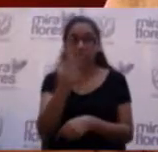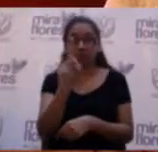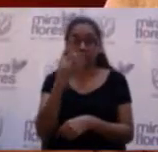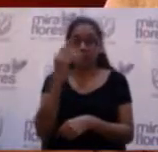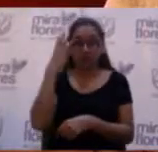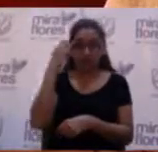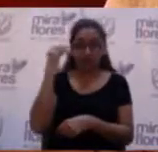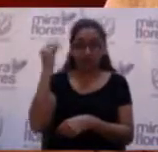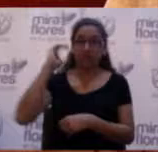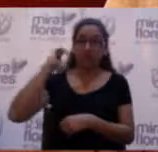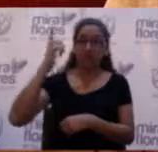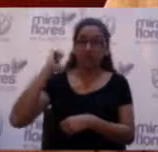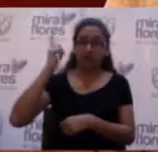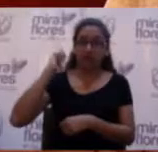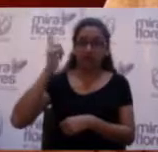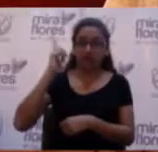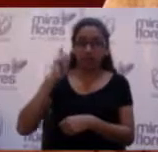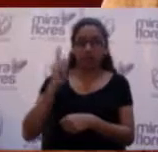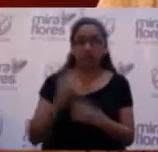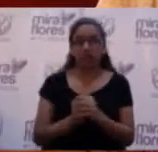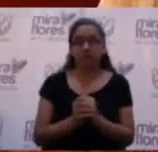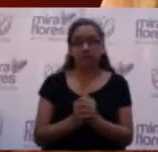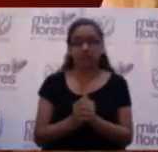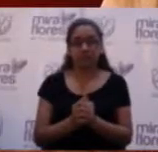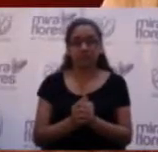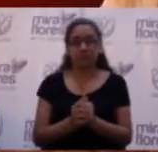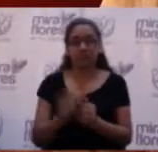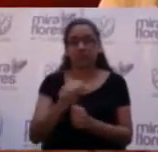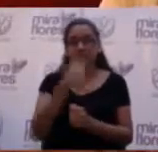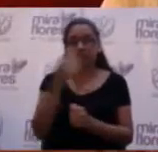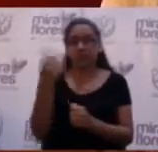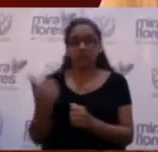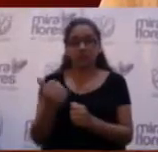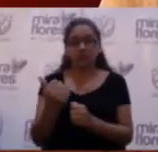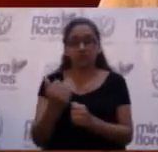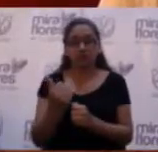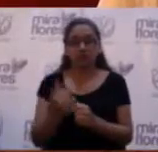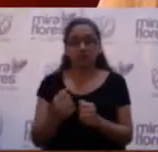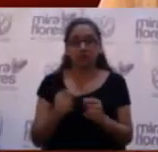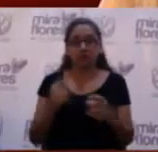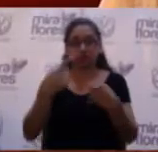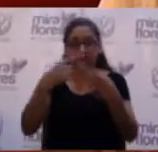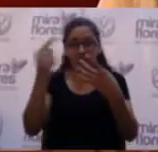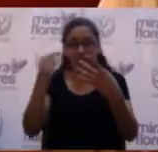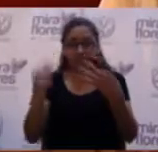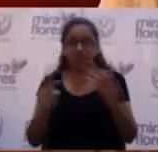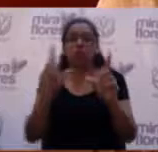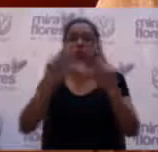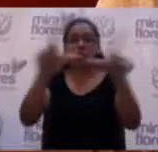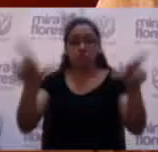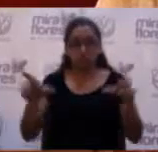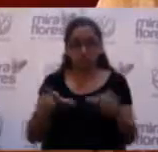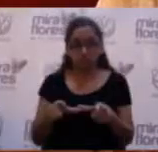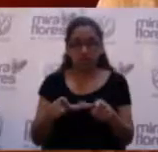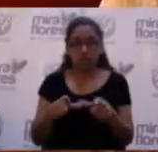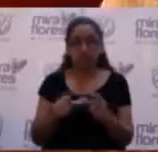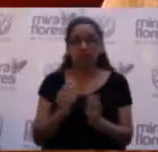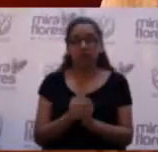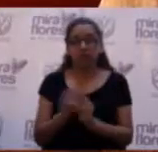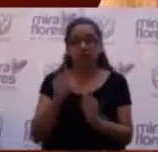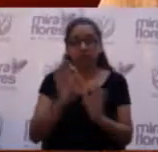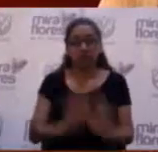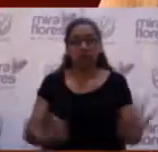una experiencia de liderazgo a nivel de juventud en otras en otras latitudes, en otros lugares. Eso es algo muy,